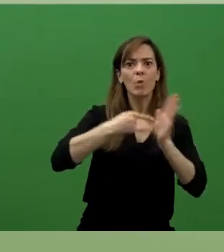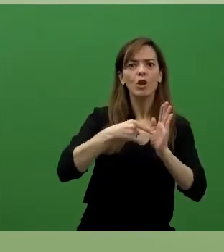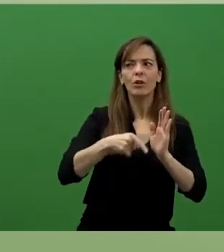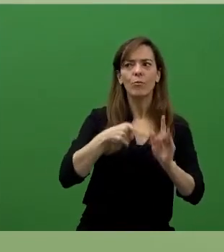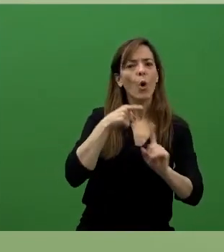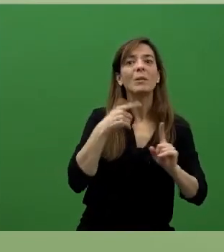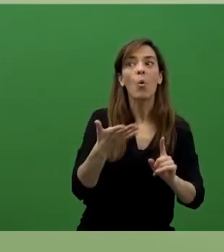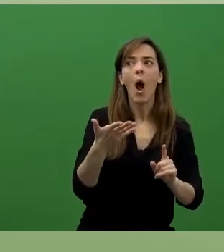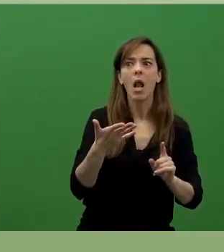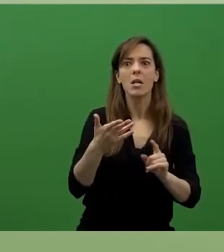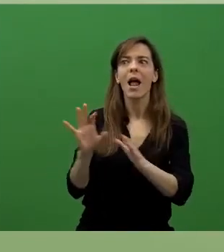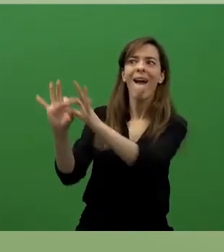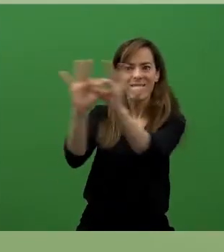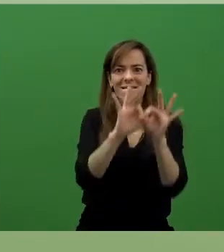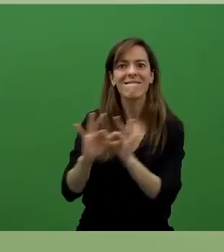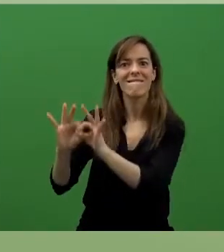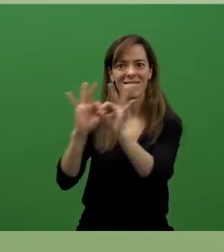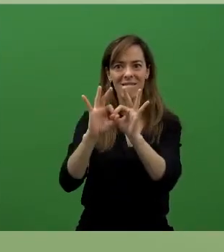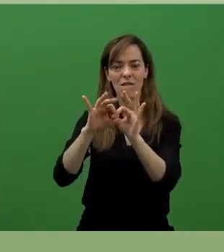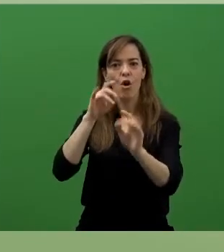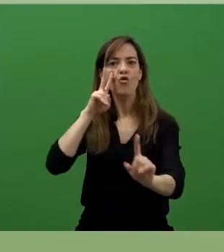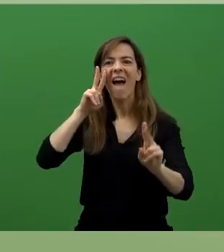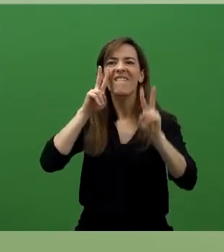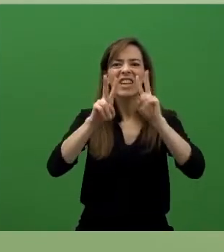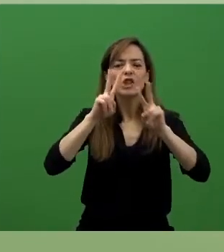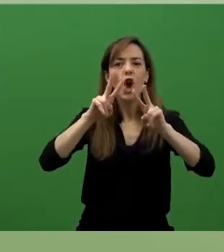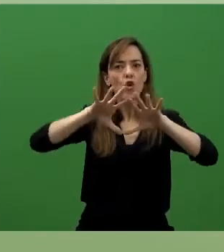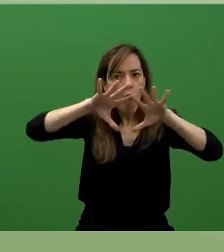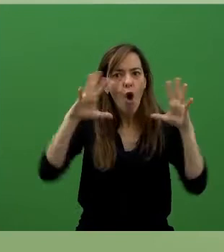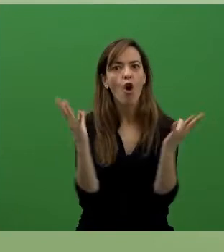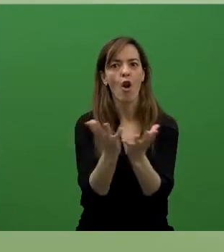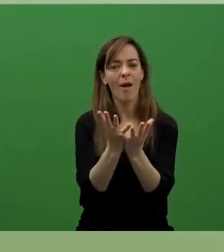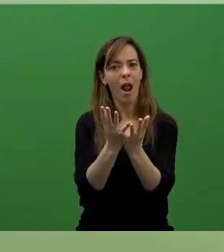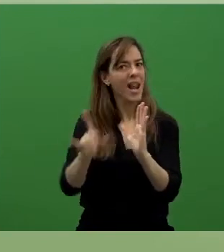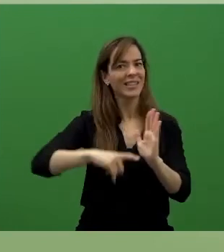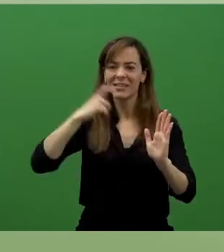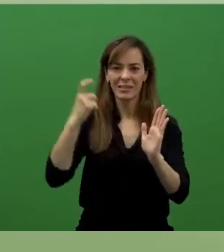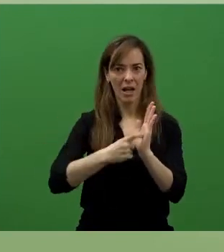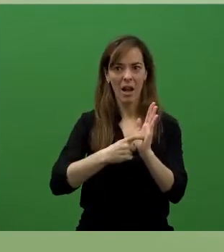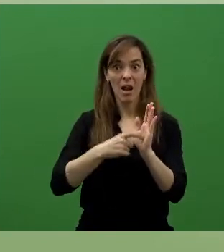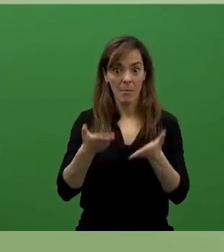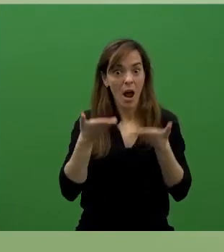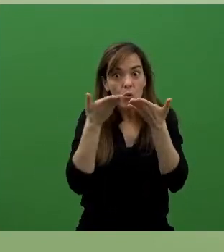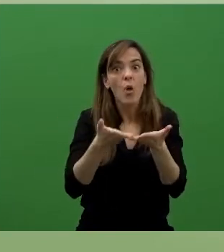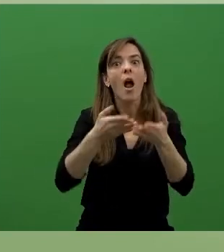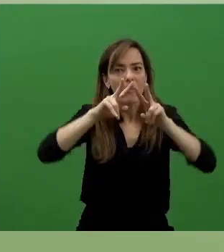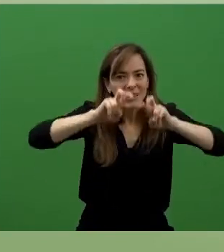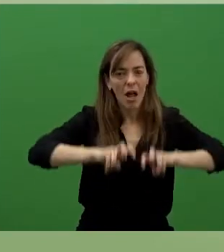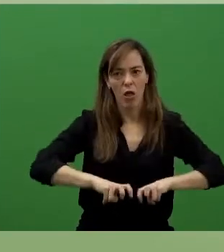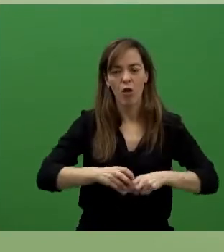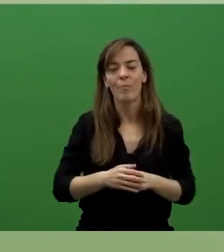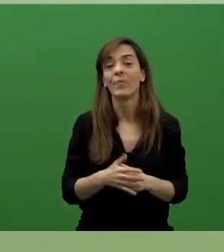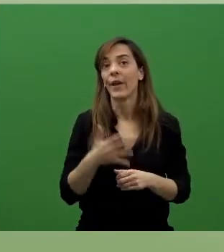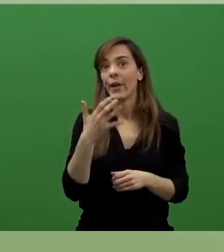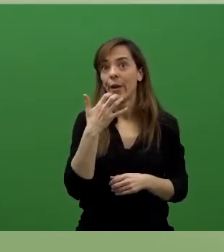poder dar una visión unitaria o integrada de estos recursos pues, para maximizar la investigación que se puede hacer con ellos, ¿no? Y